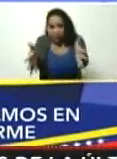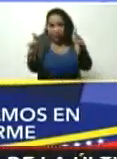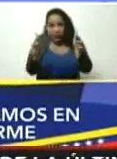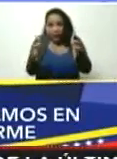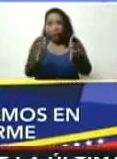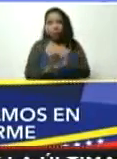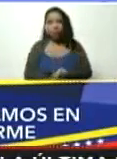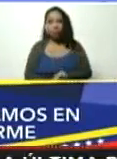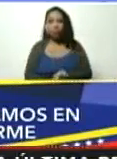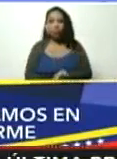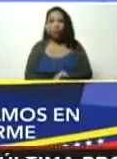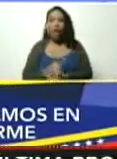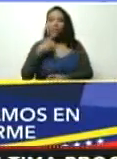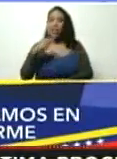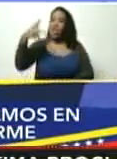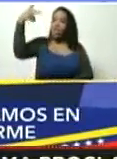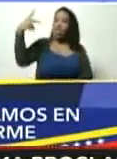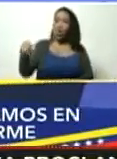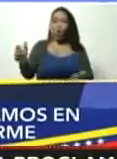Le ningunean el triunfo.